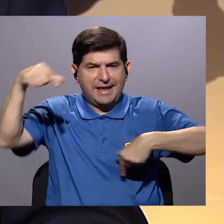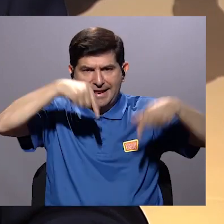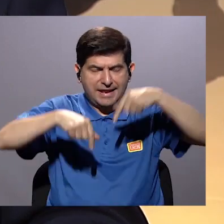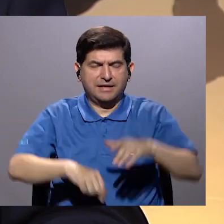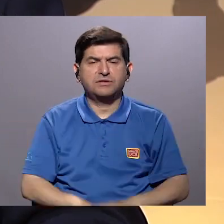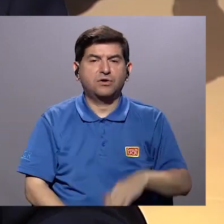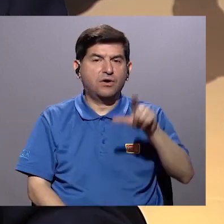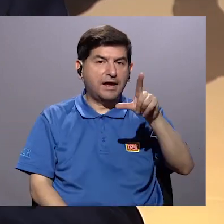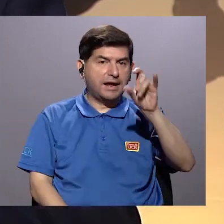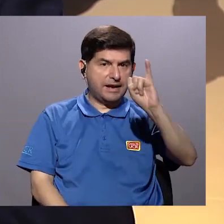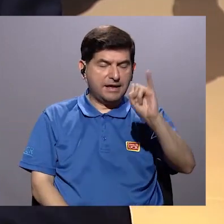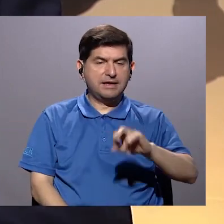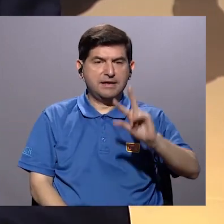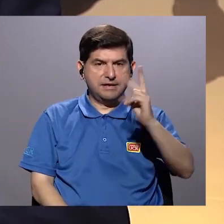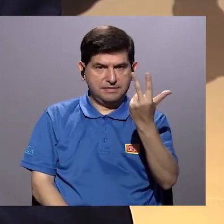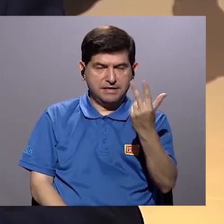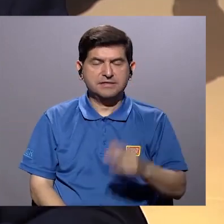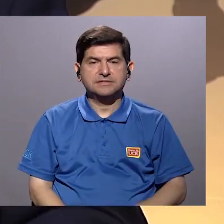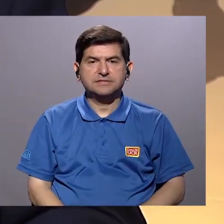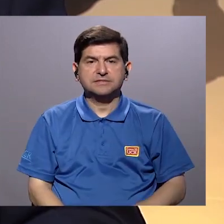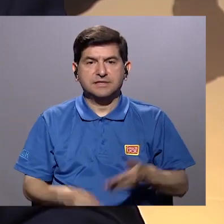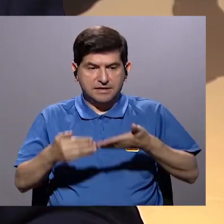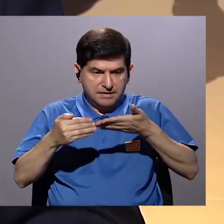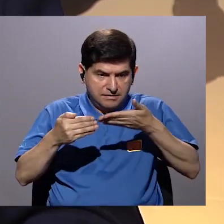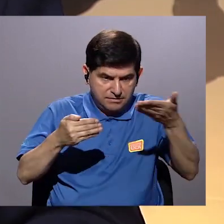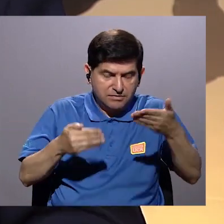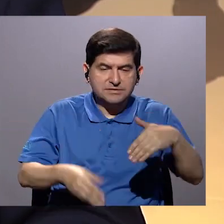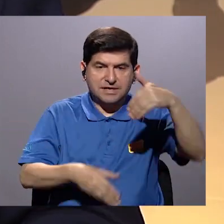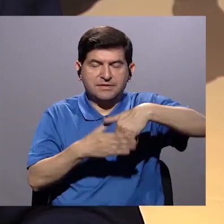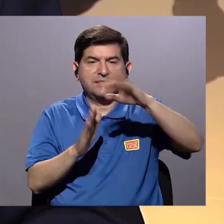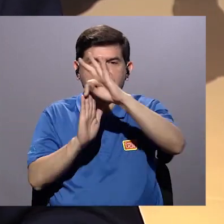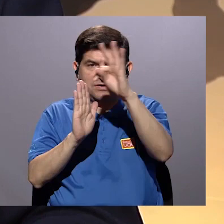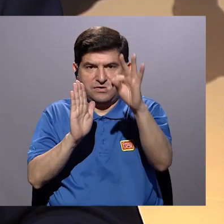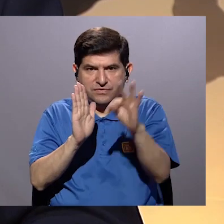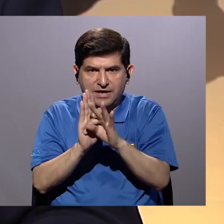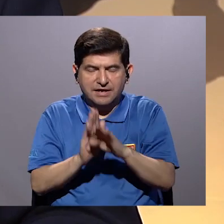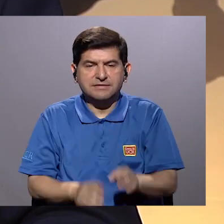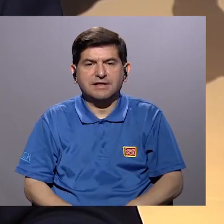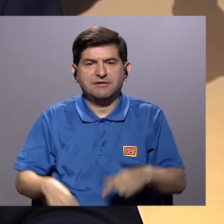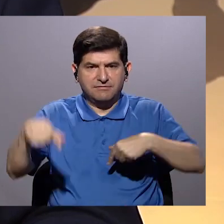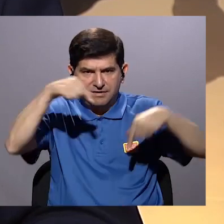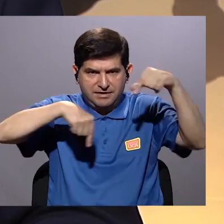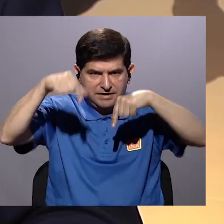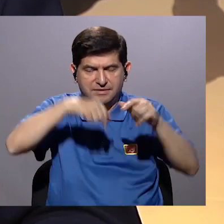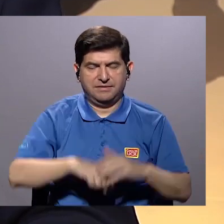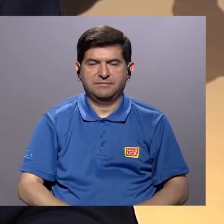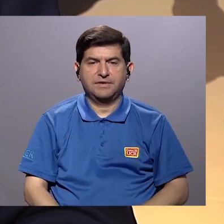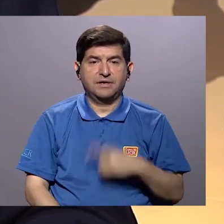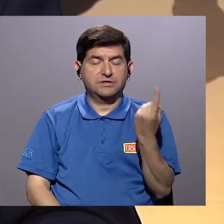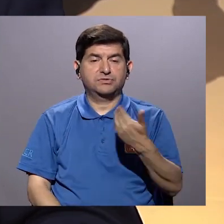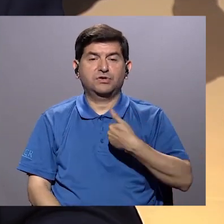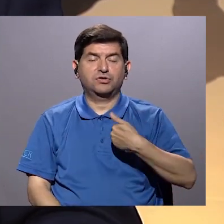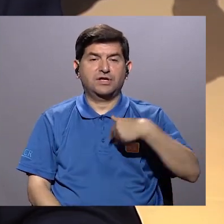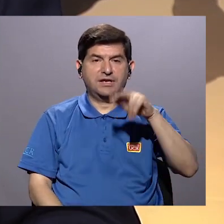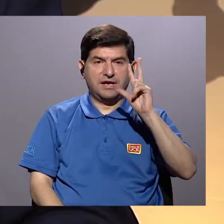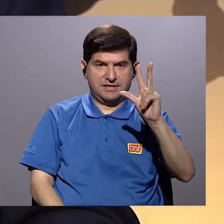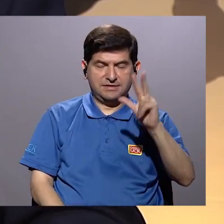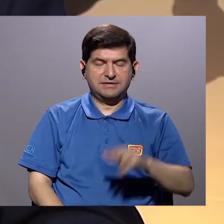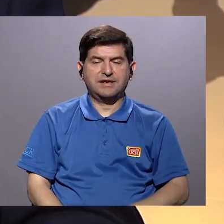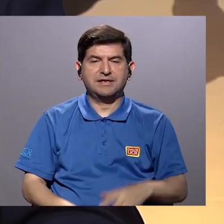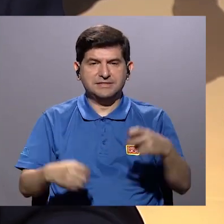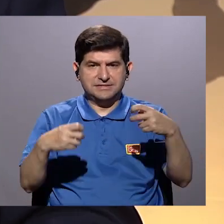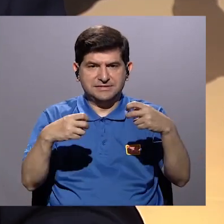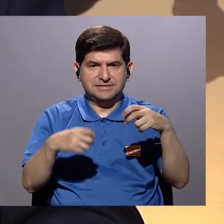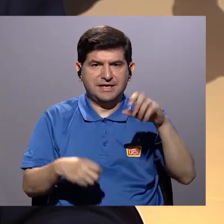litio es el tercer elemento en la tabla periódica, ¿verdad?, si recordamos eso. Y eso significa que es un elemento que solo tiene 3 electrones, 3 protones, y por lo